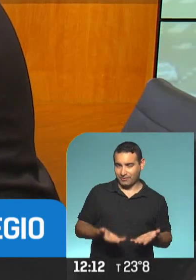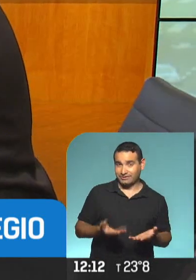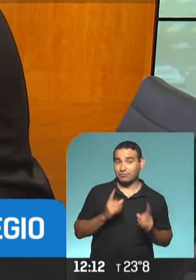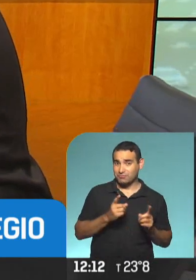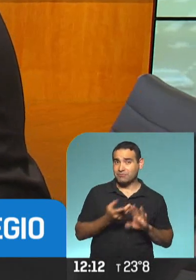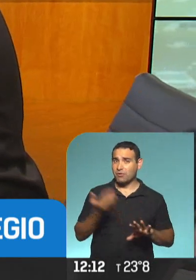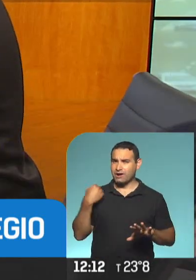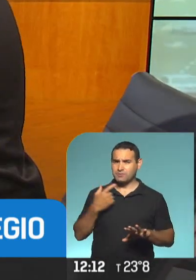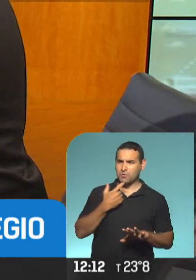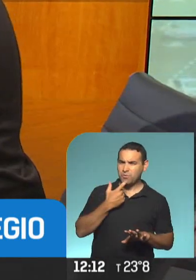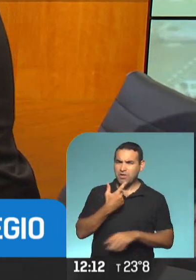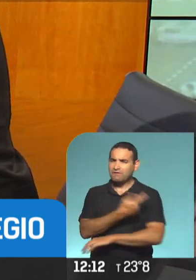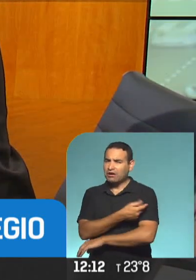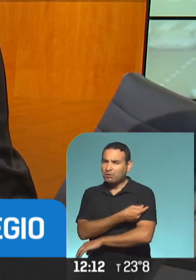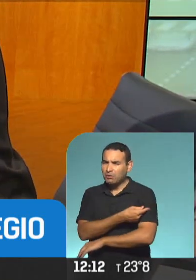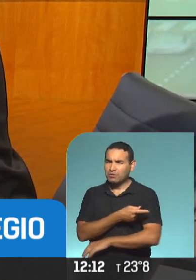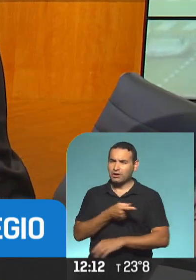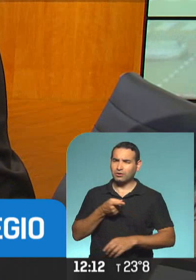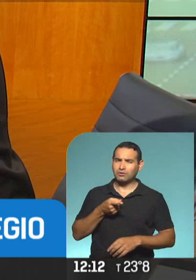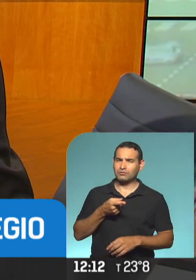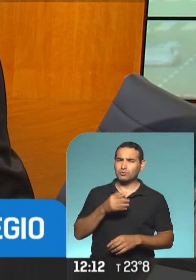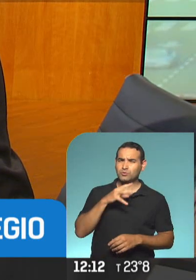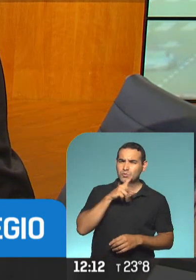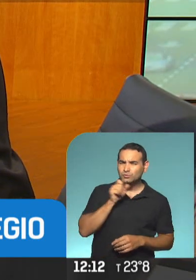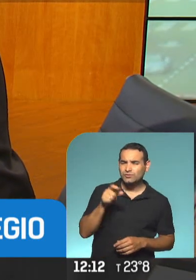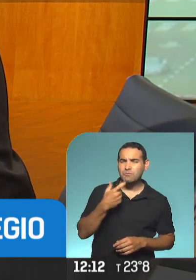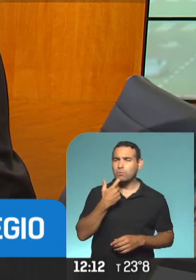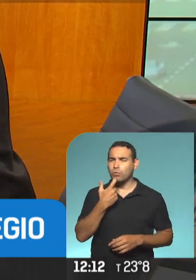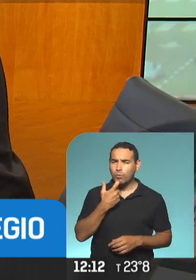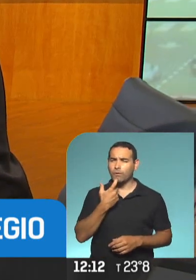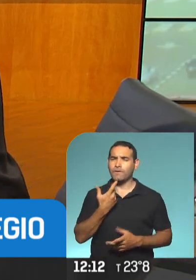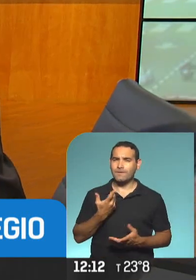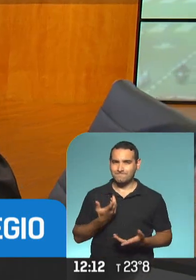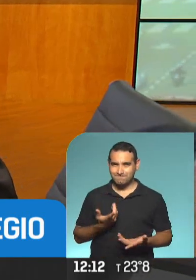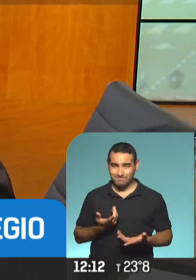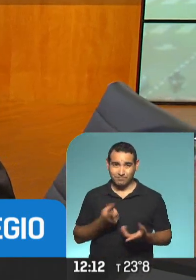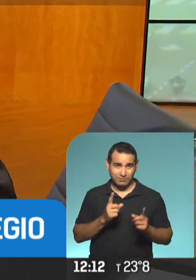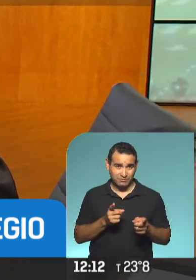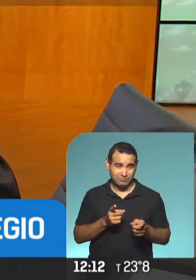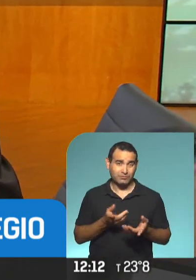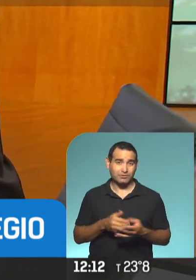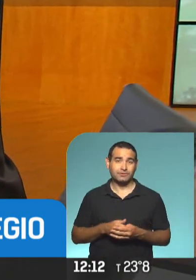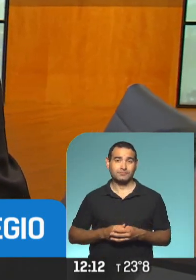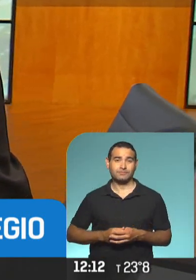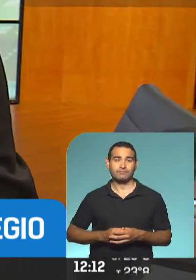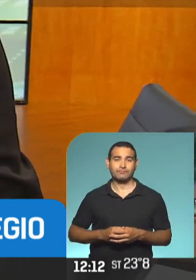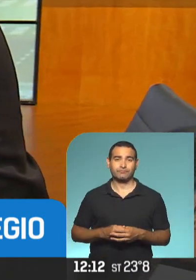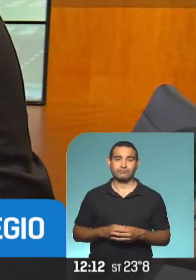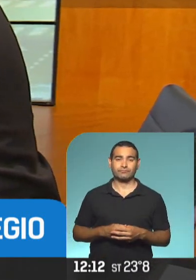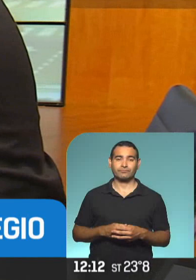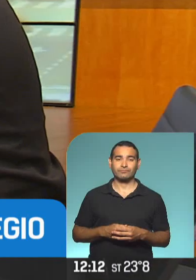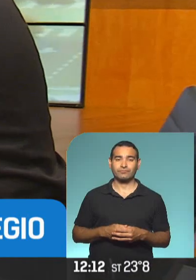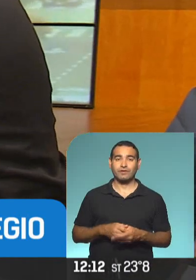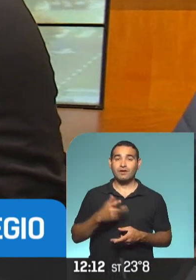momento dudaba de la efectividad de la vacuna rusa, dudaban de que llegaran las vacunas a la Argentina. Es la misma oposición que redujo un Ministerio de Salud en la Secretaría de Salud. Bueno,